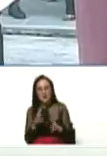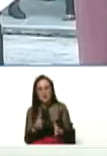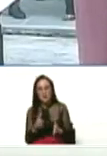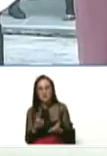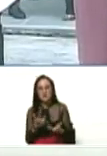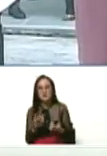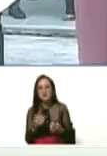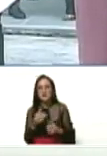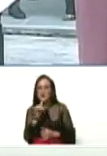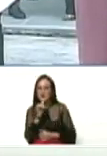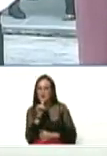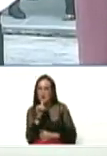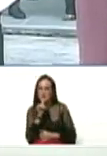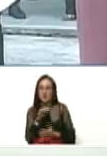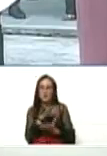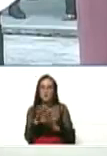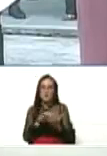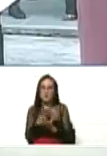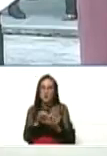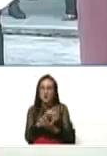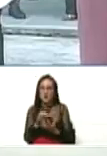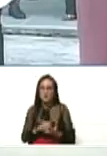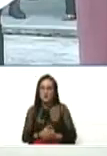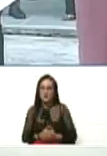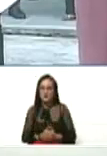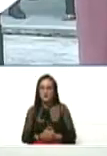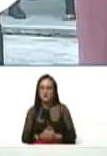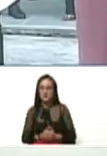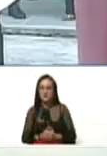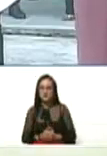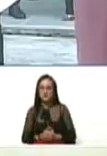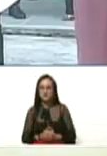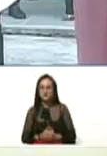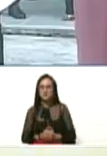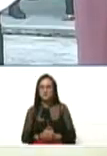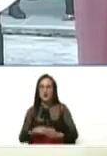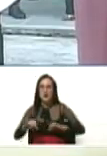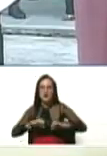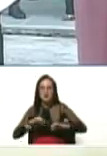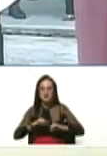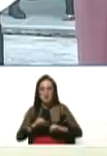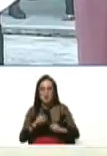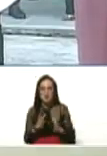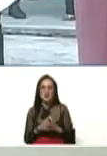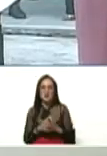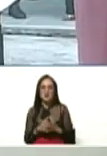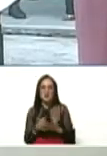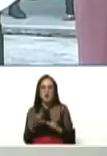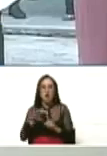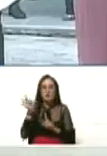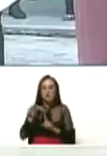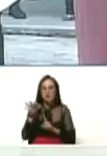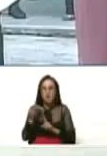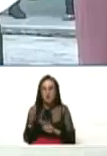me mantengan informado de los problemas, de las acciones, de las opciones.